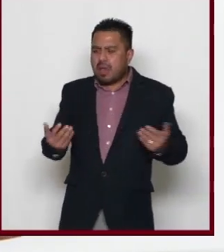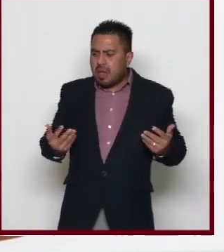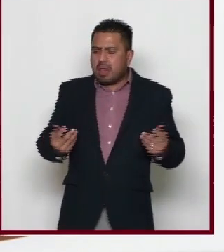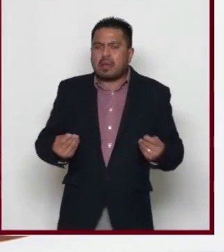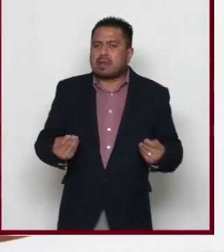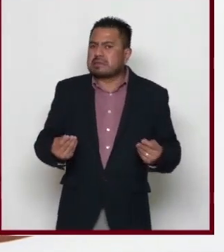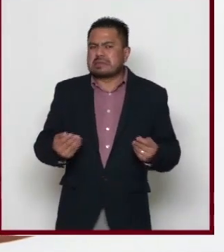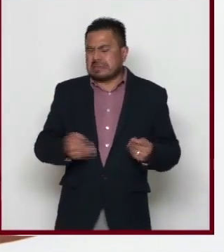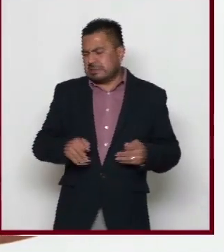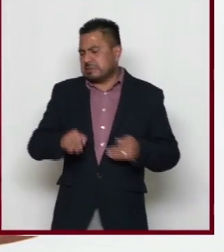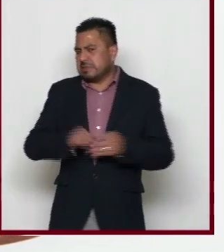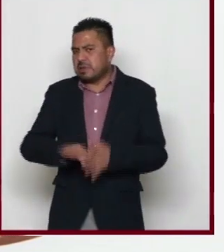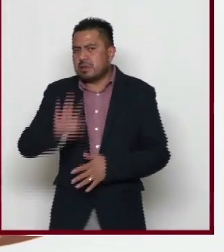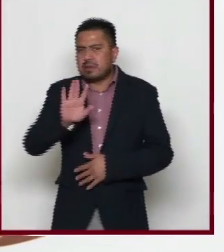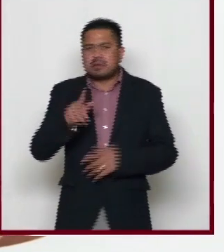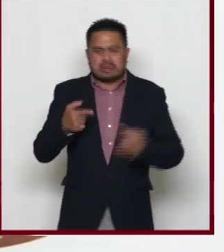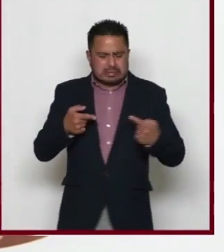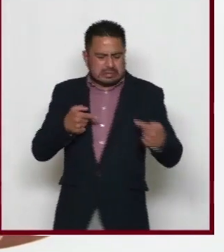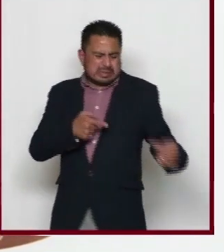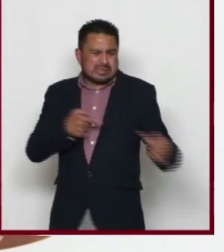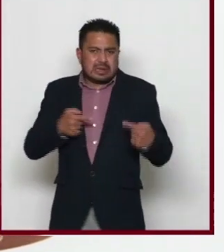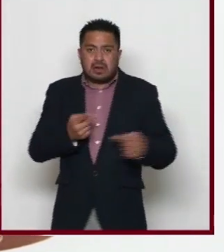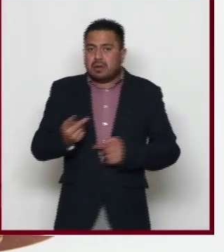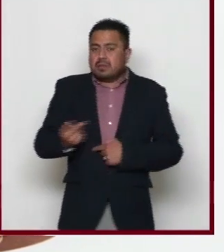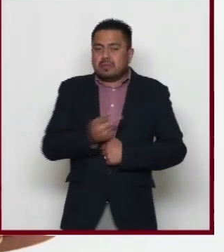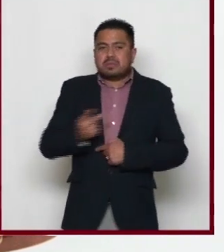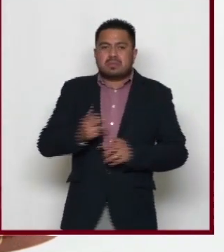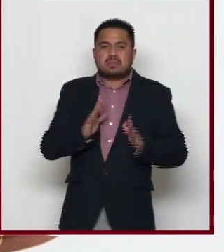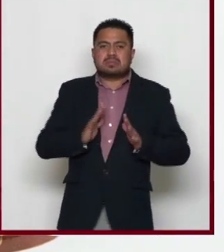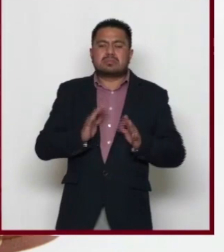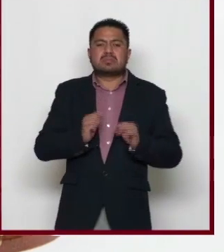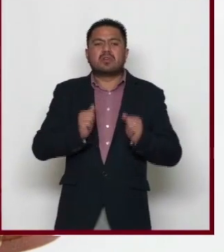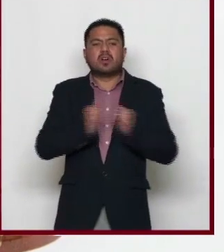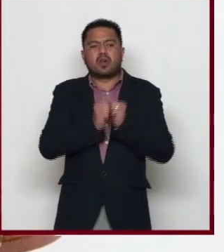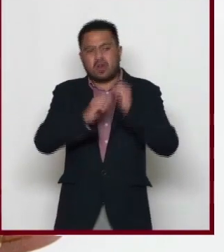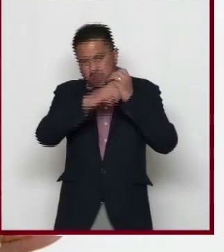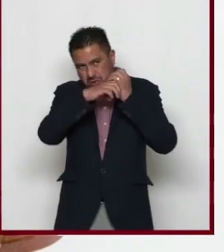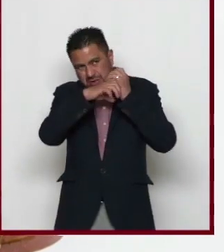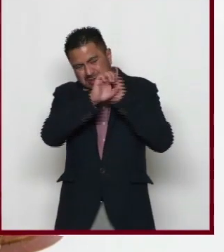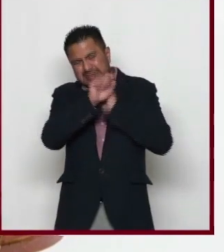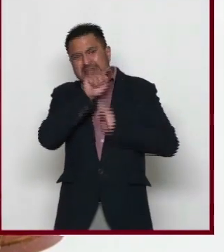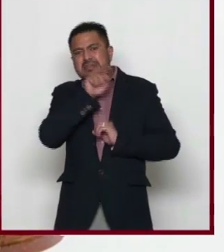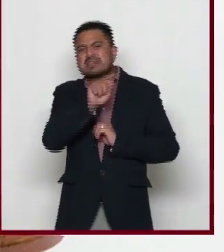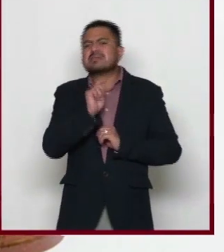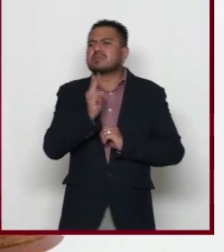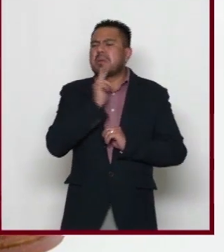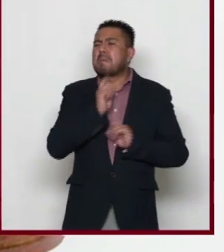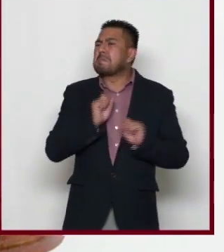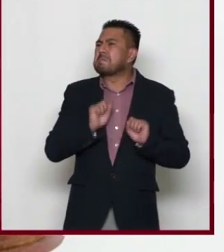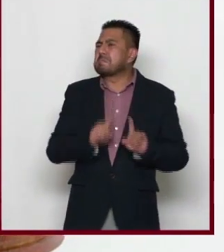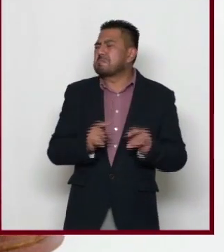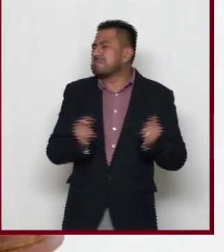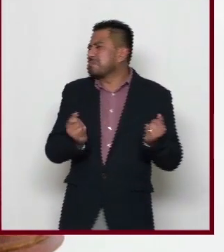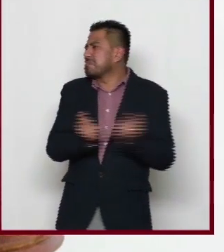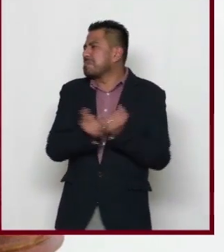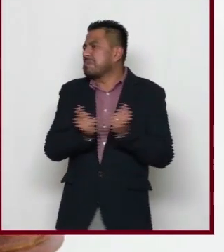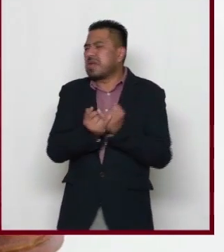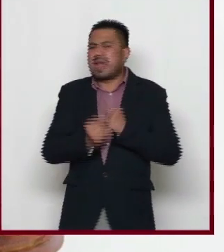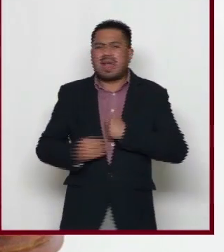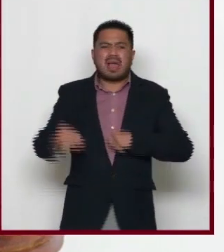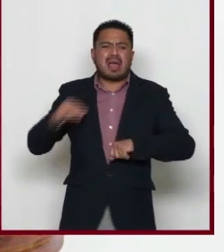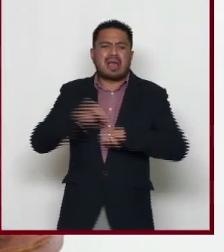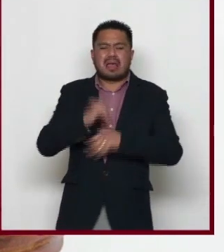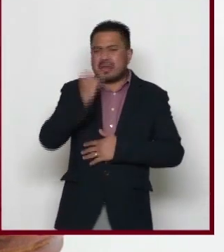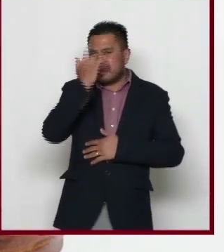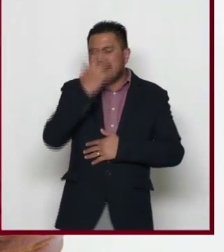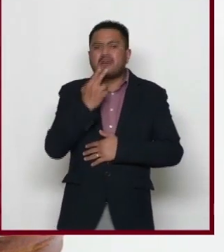Esta rivalidad más bien se dio entre sus telescopios que, aunque sirven para lo mismo, aumentar una imagen funciona de forma